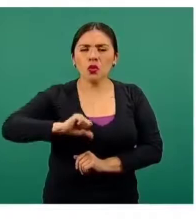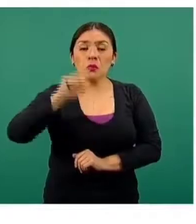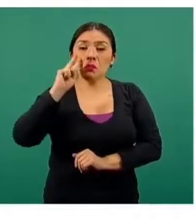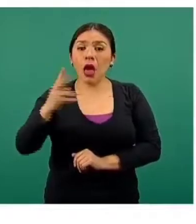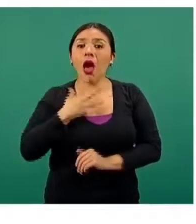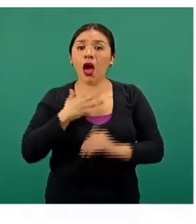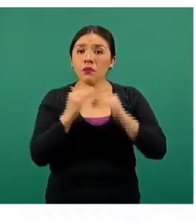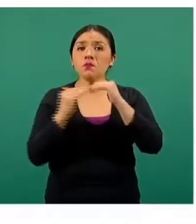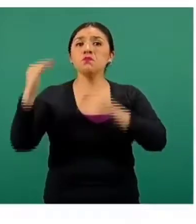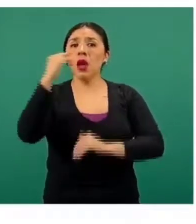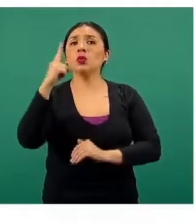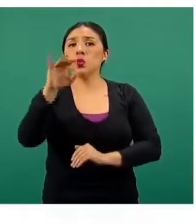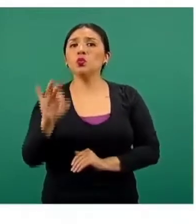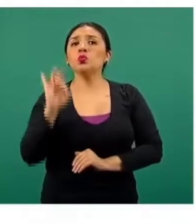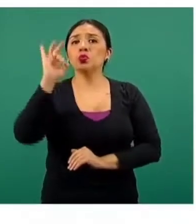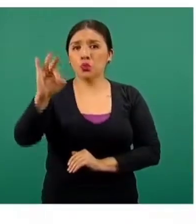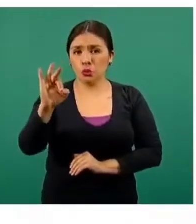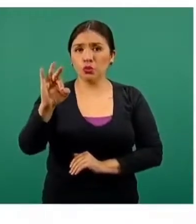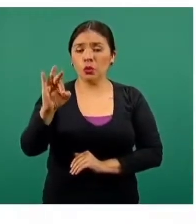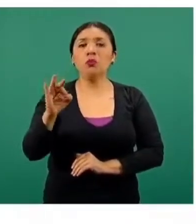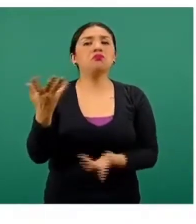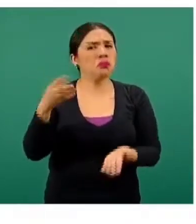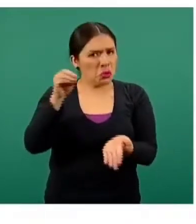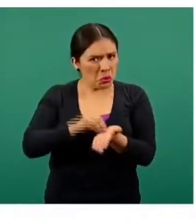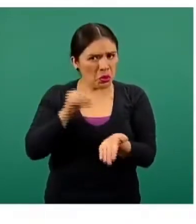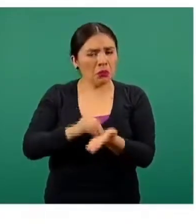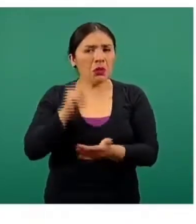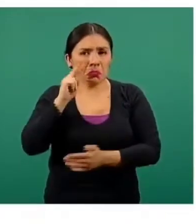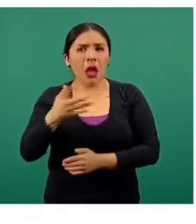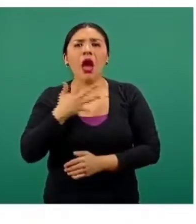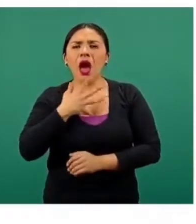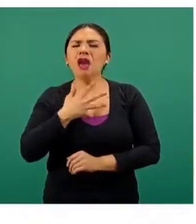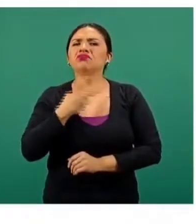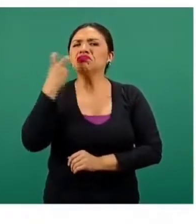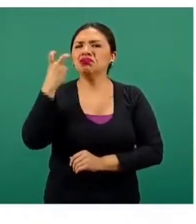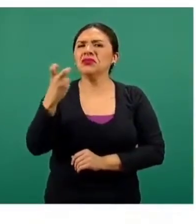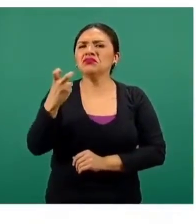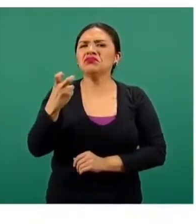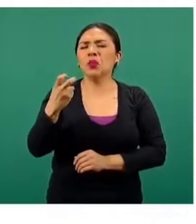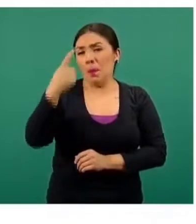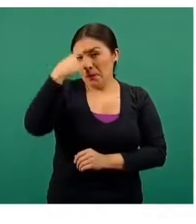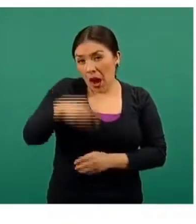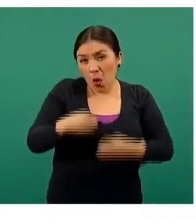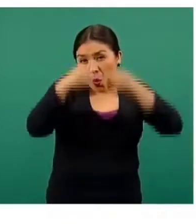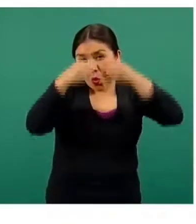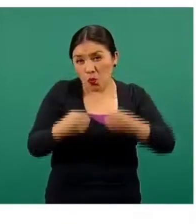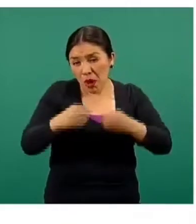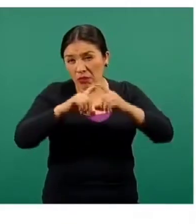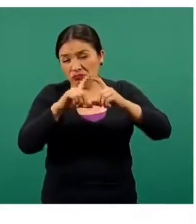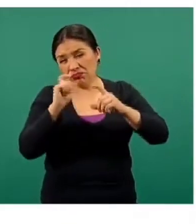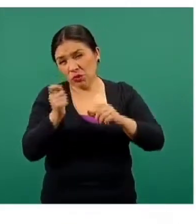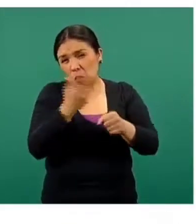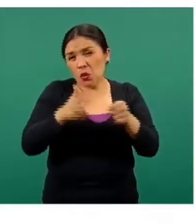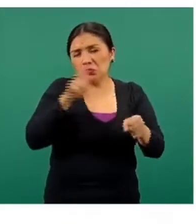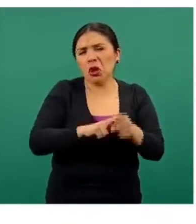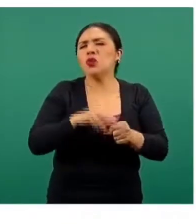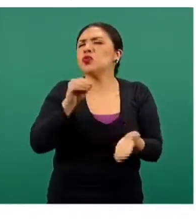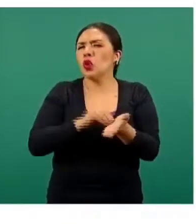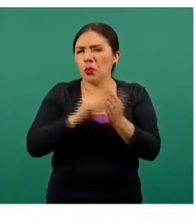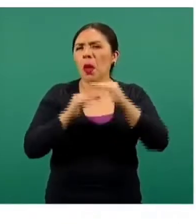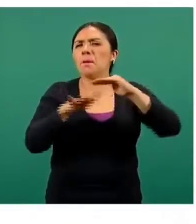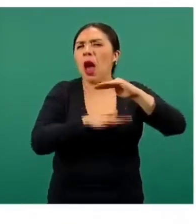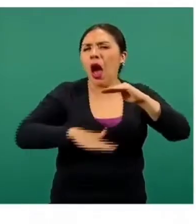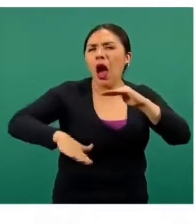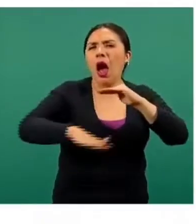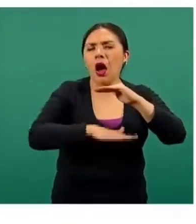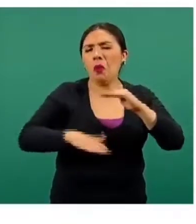el incremento de 1 punto porcentual, aún así es un indicador de ocupación que está bastante bajo y se ha mantenido de esa